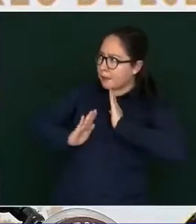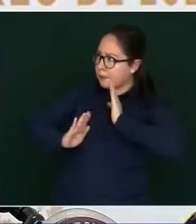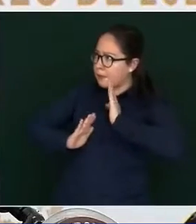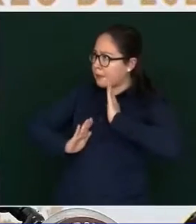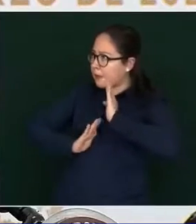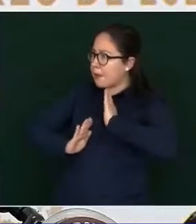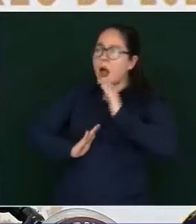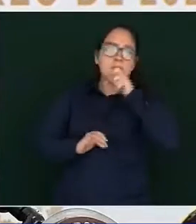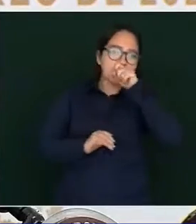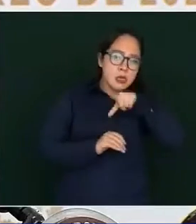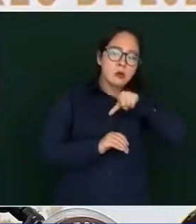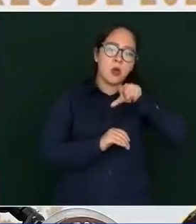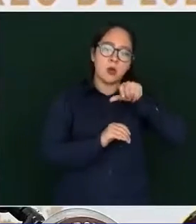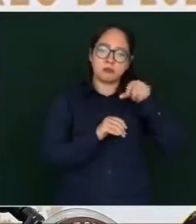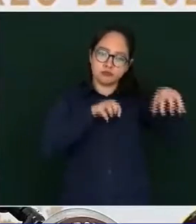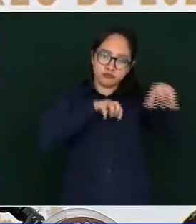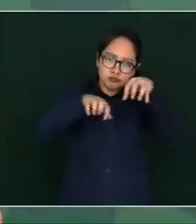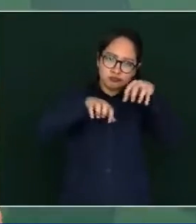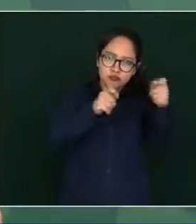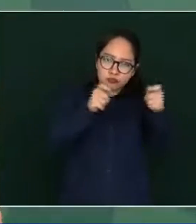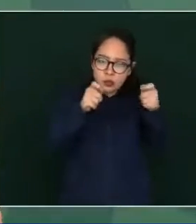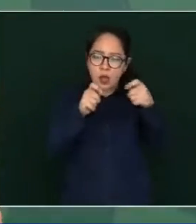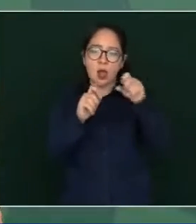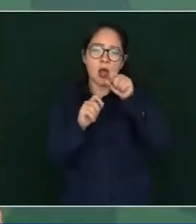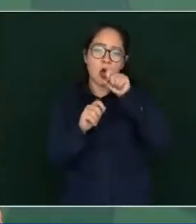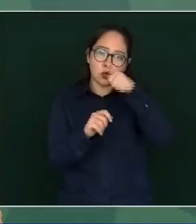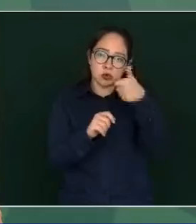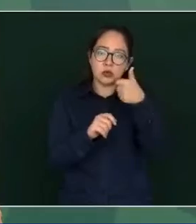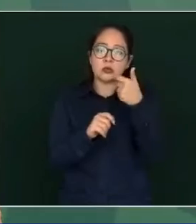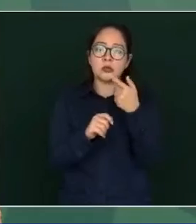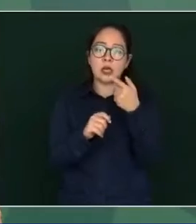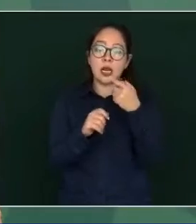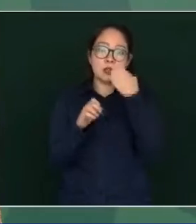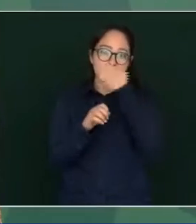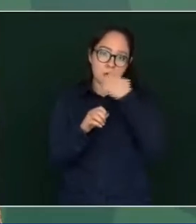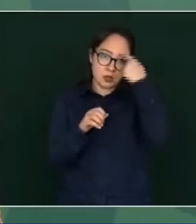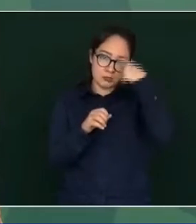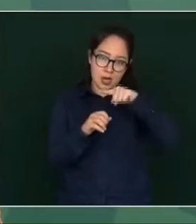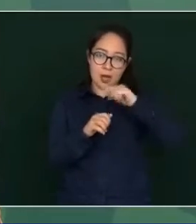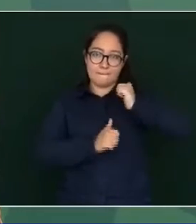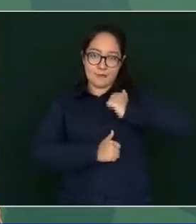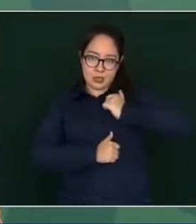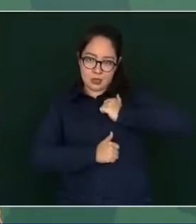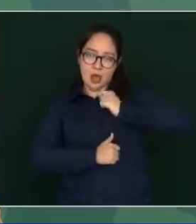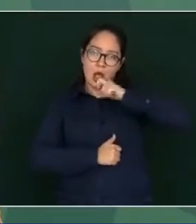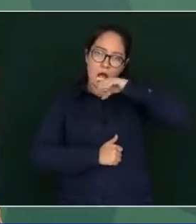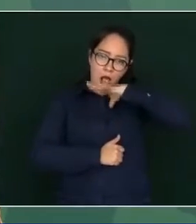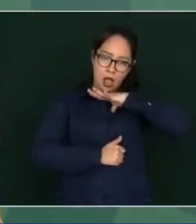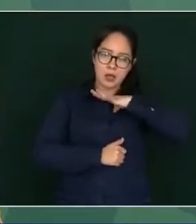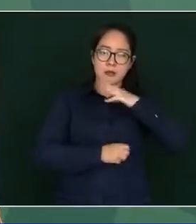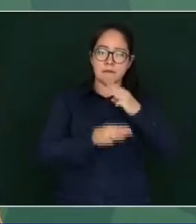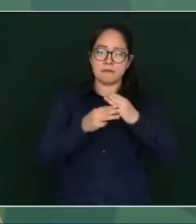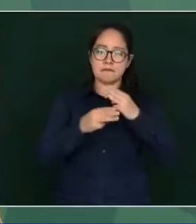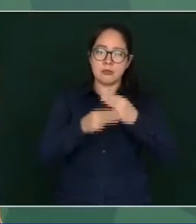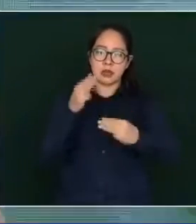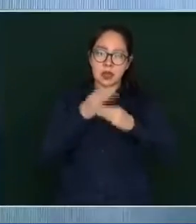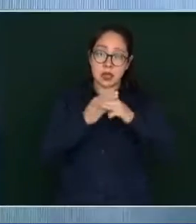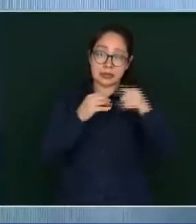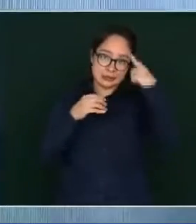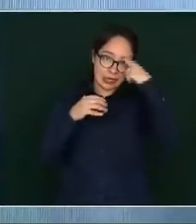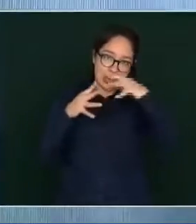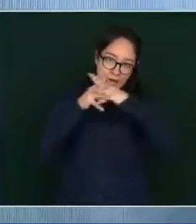unidades. También planteles del sistema educativo militar, ahí está la Escuela Militar de Materiales de Guerra, que